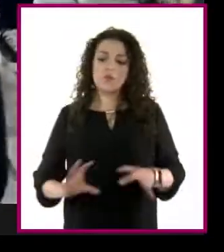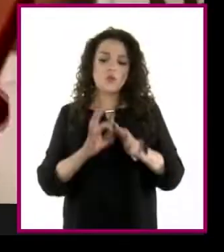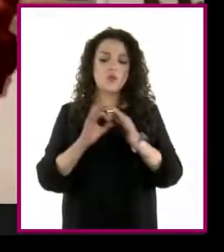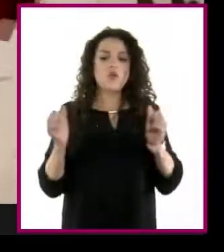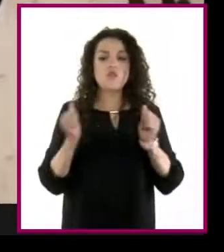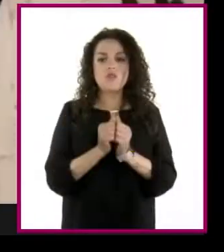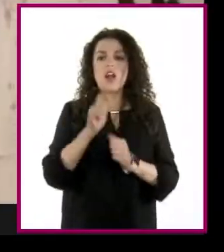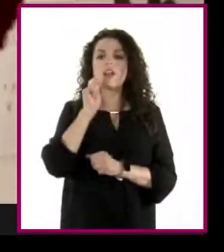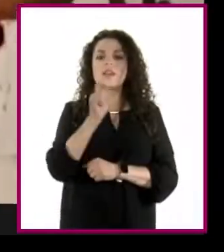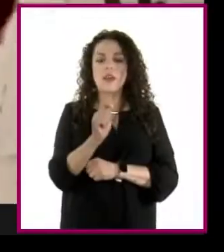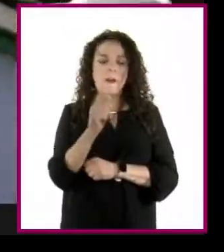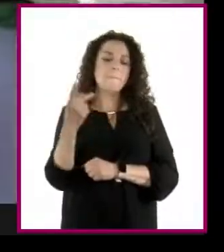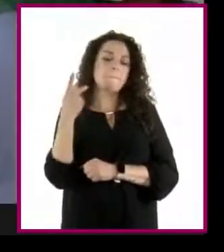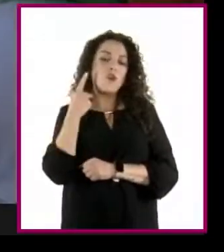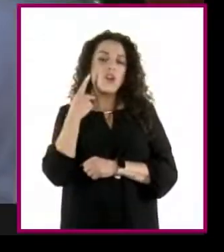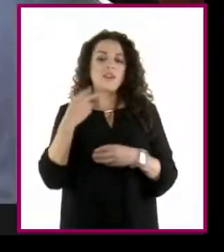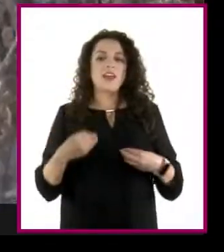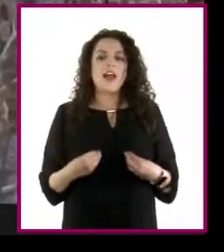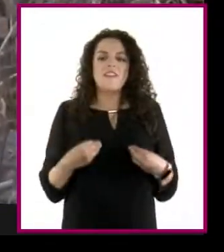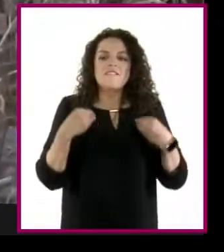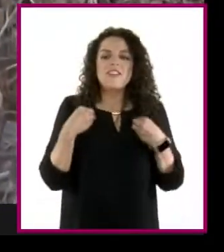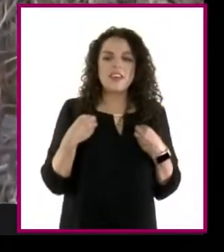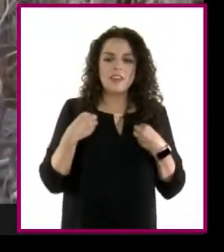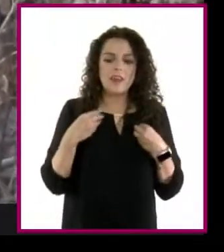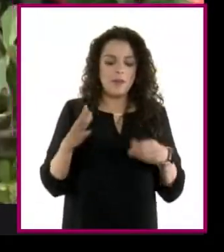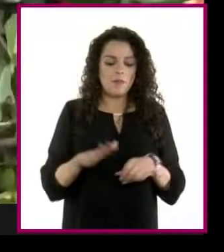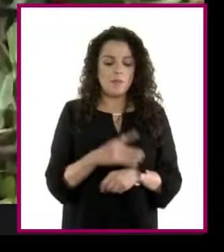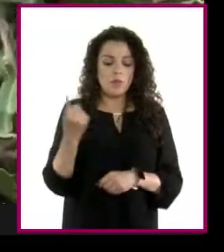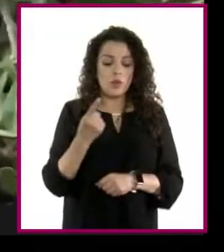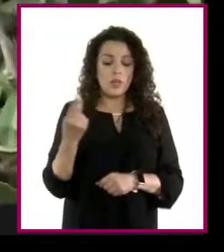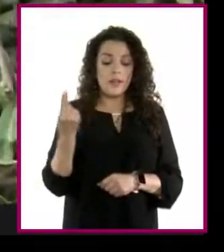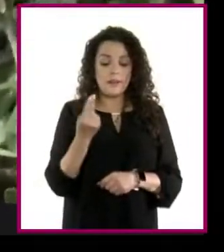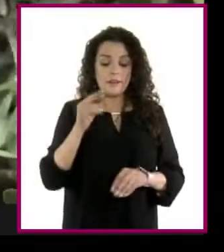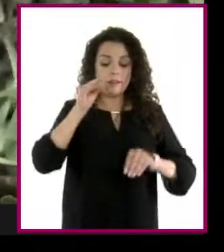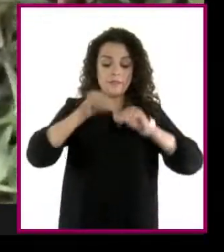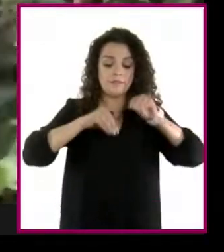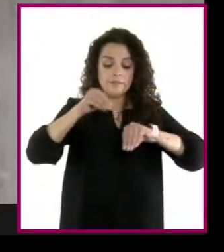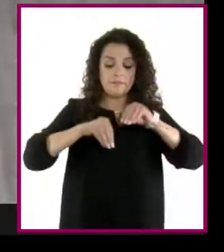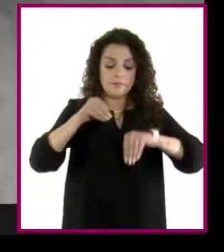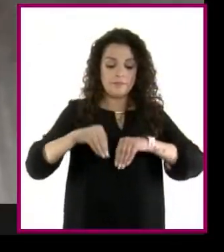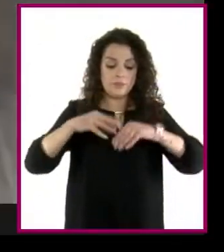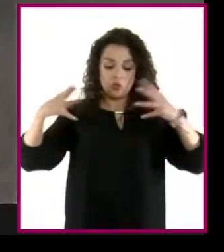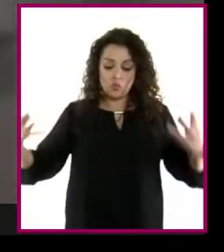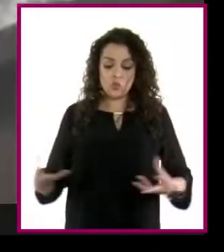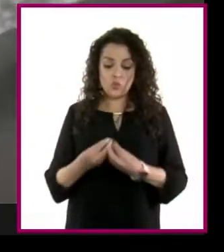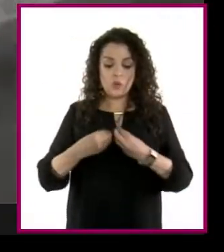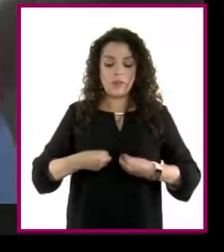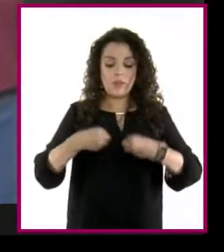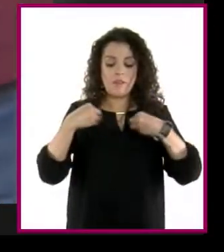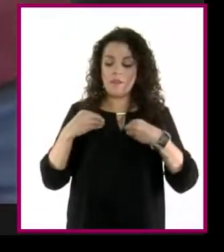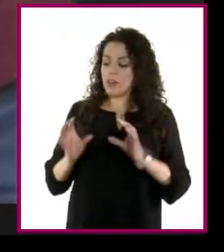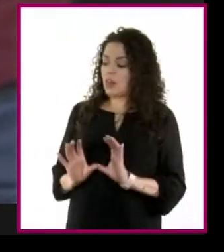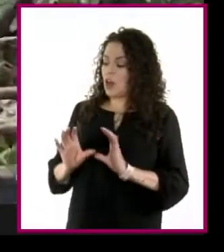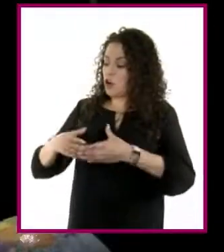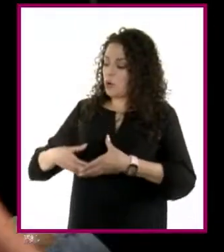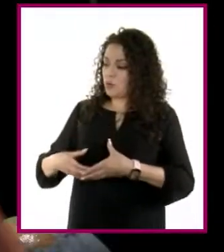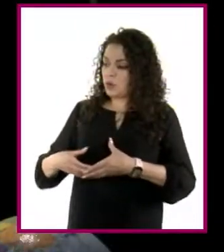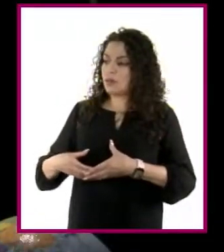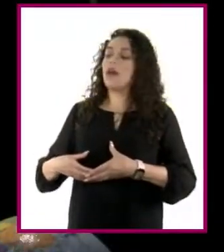política, pues se conecta con la construcción de la vida en comunidad y propicia la cohesión